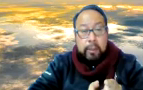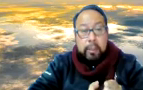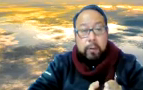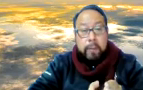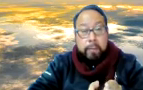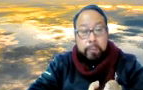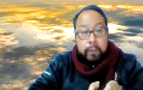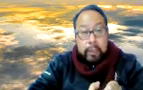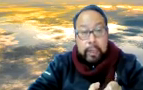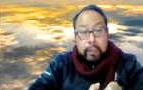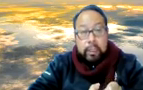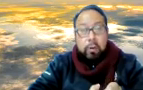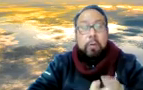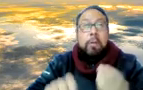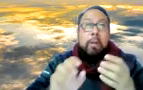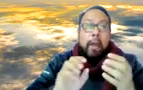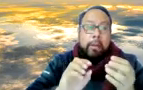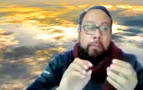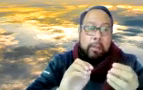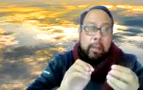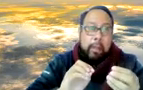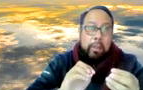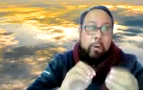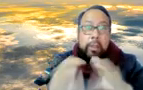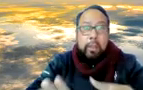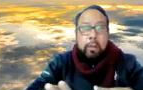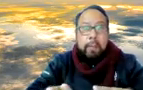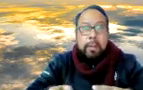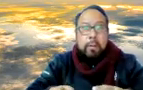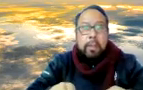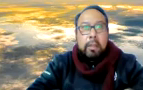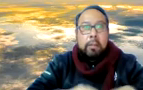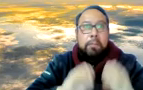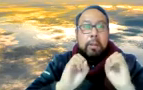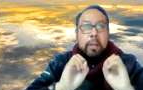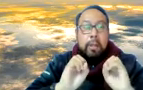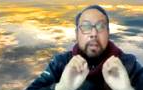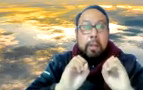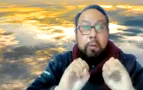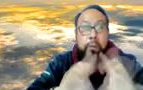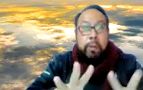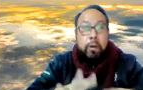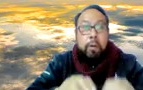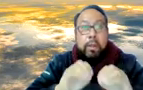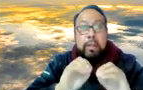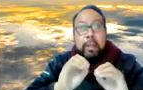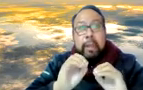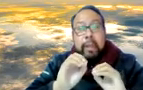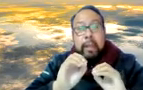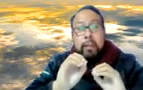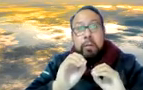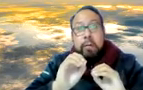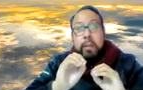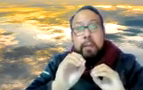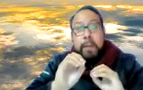público objetivo del artículo. A veces puede ser el artículo dirigido nada más a docentes, puede ser a todo público o puede